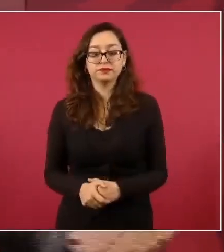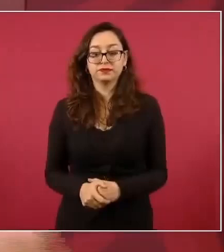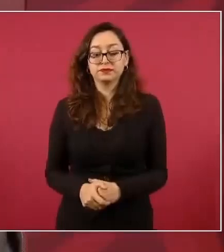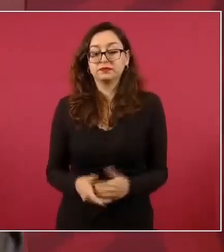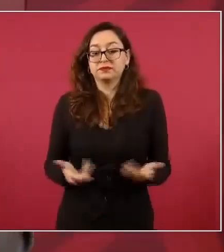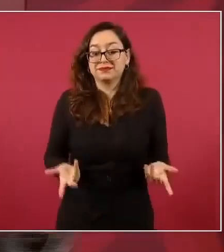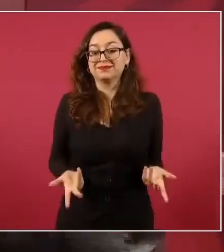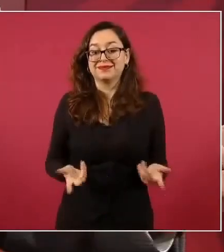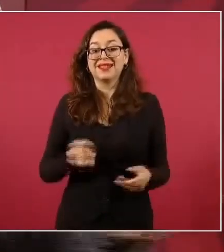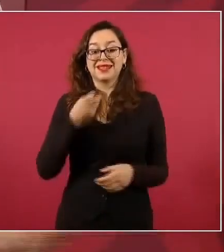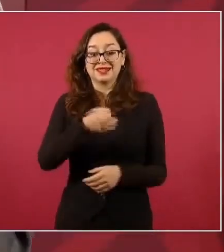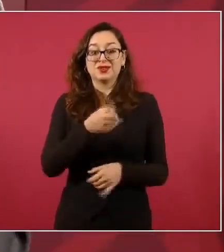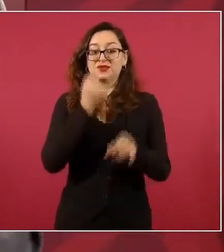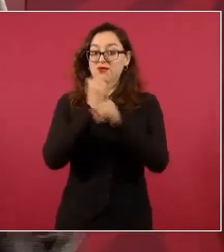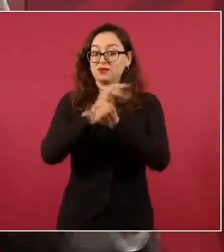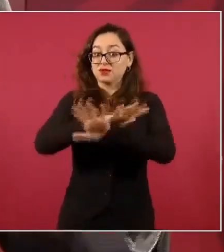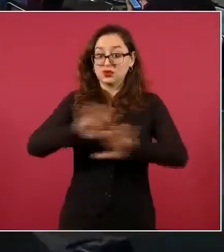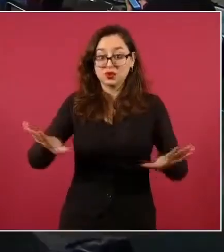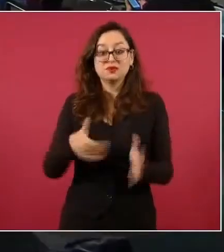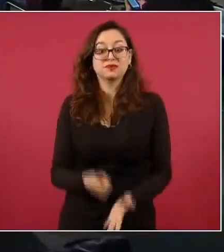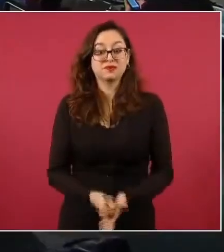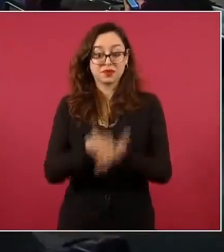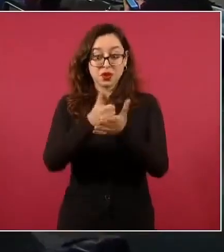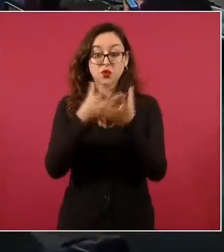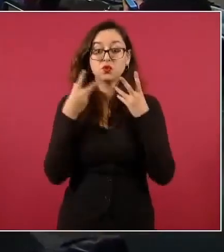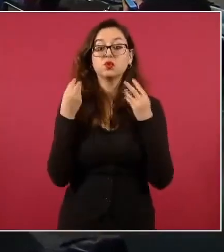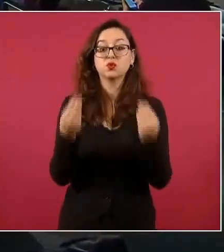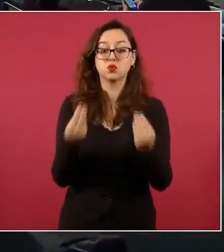porque ya hay